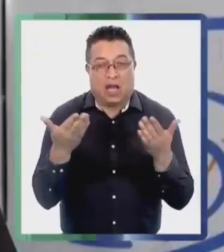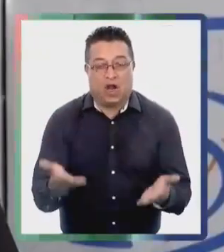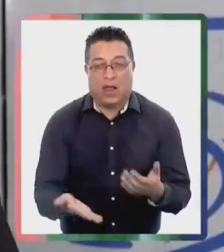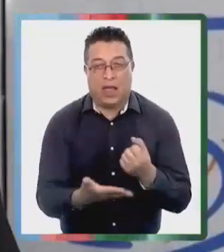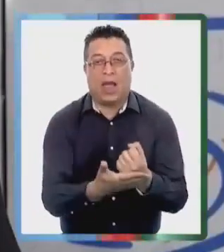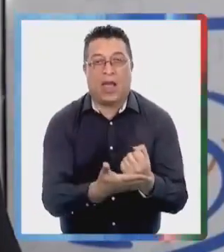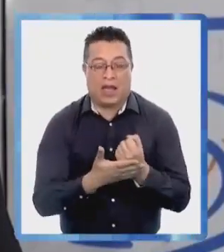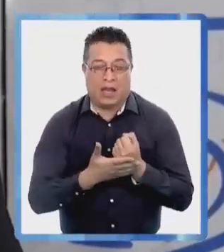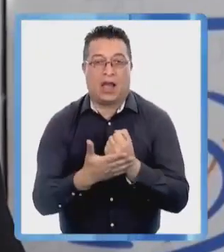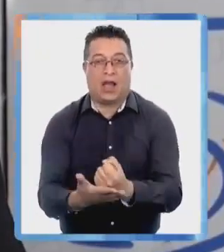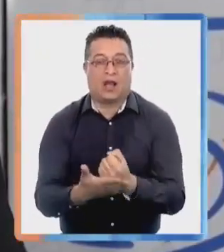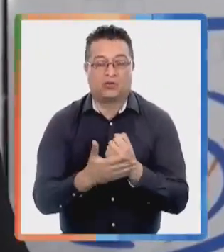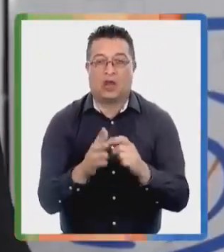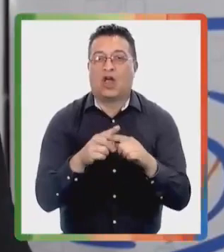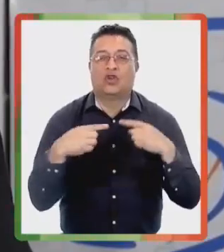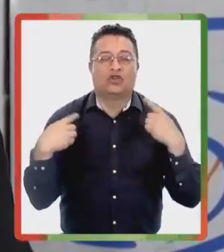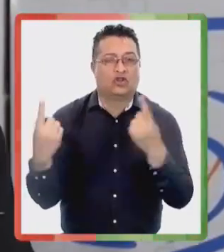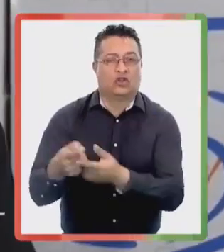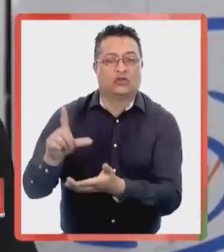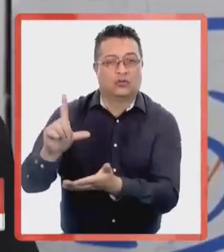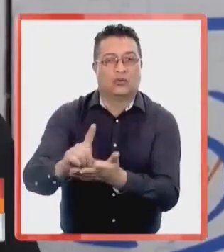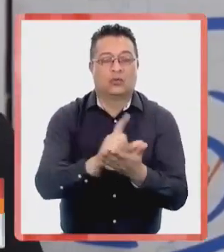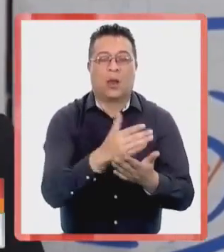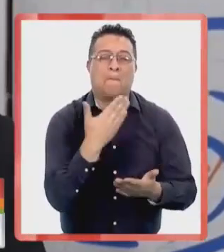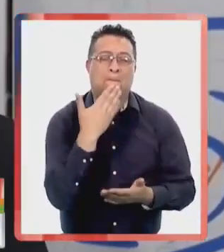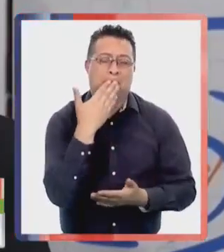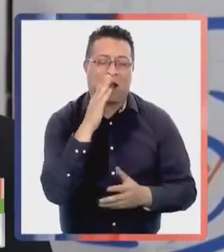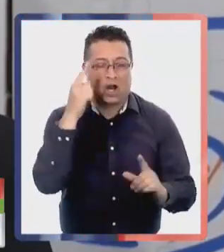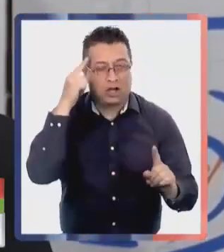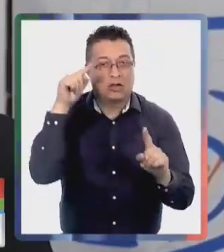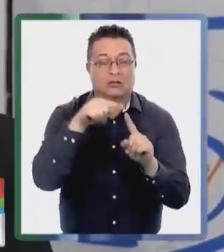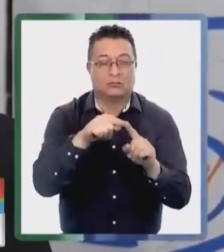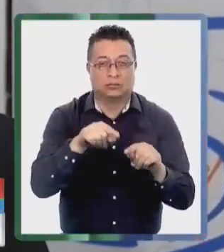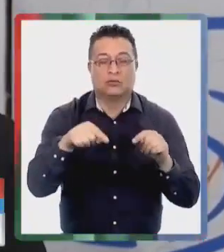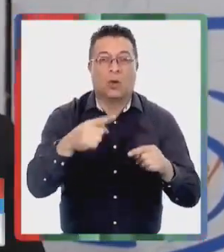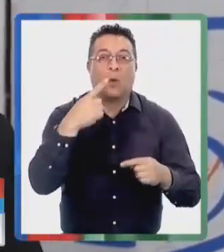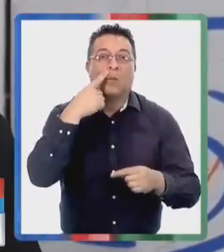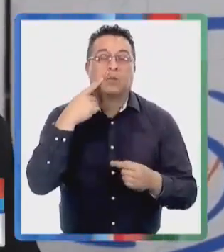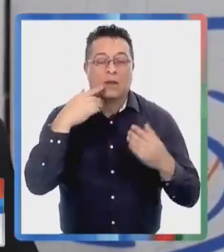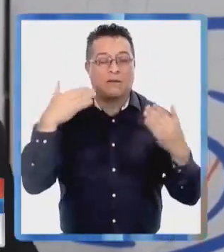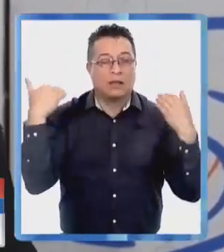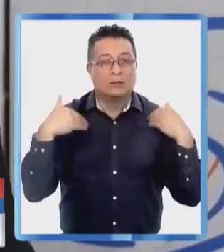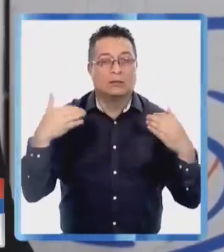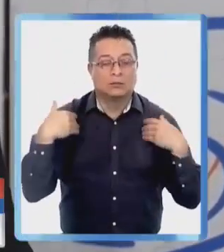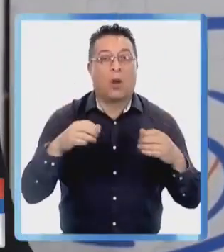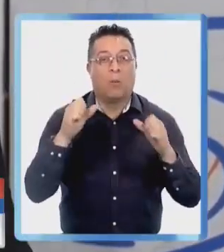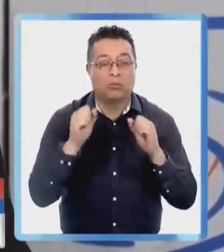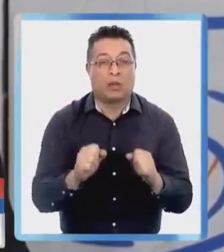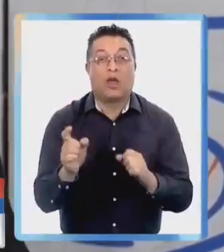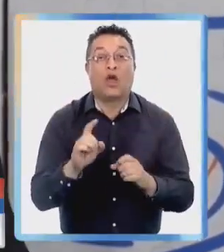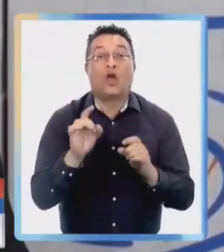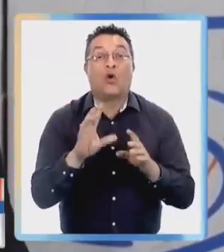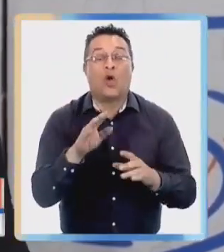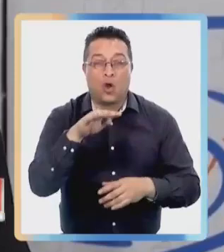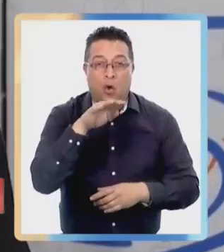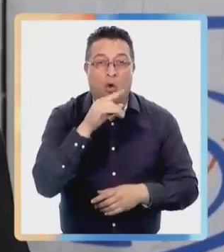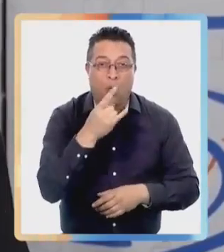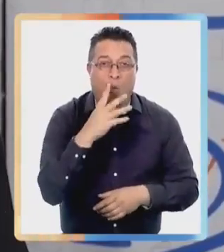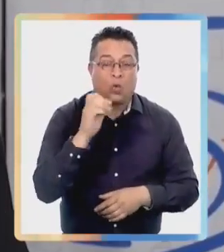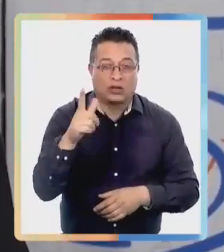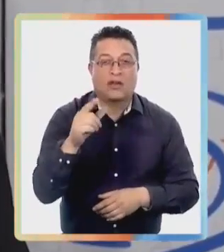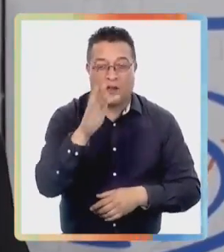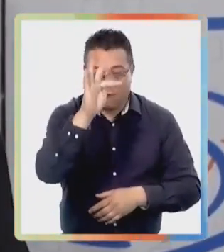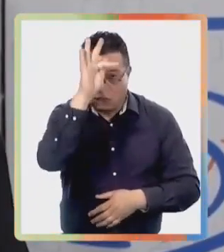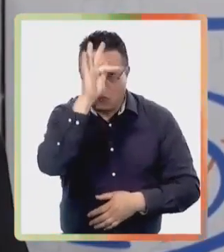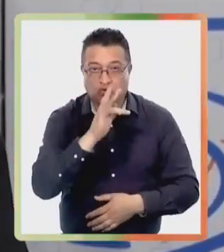este momento es la colaboración de todos los sectores para sacarle el mejor provecho posible a esta sala de simulación, que también puede ser no solamente de utilidad, como